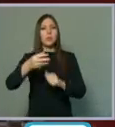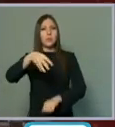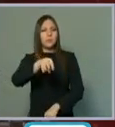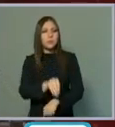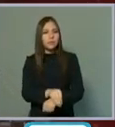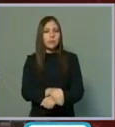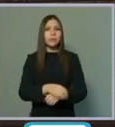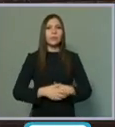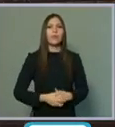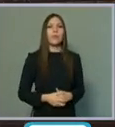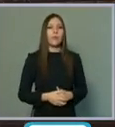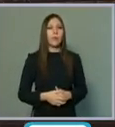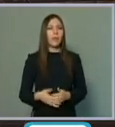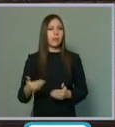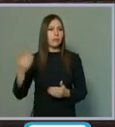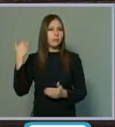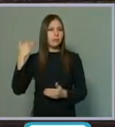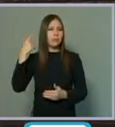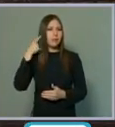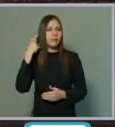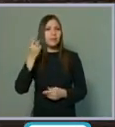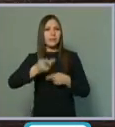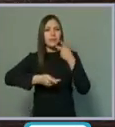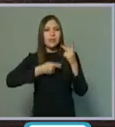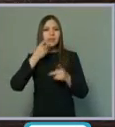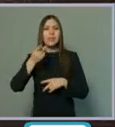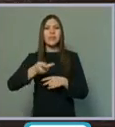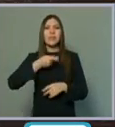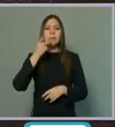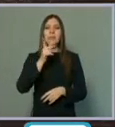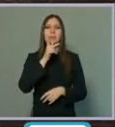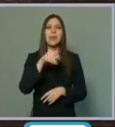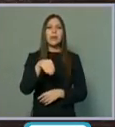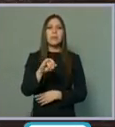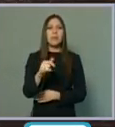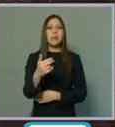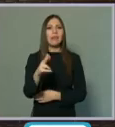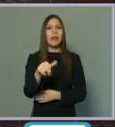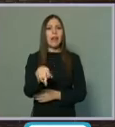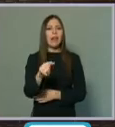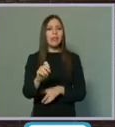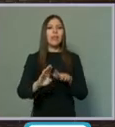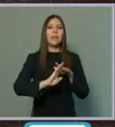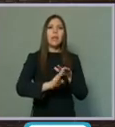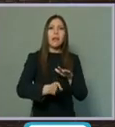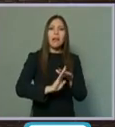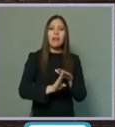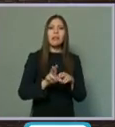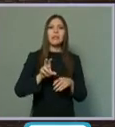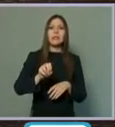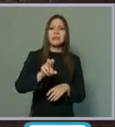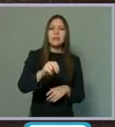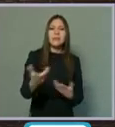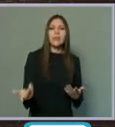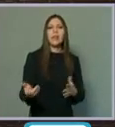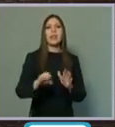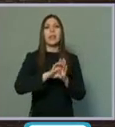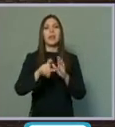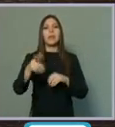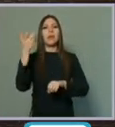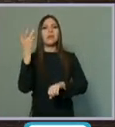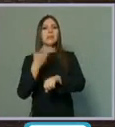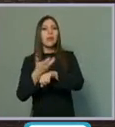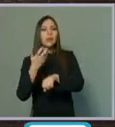Escuchamos en los últimos tiempos la palabra migrante constantemente, que si en Estados Unidos, que si cruza por nuestro